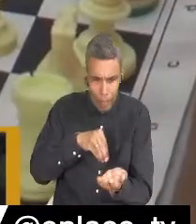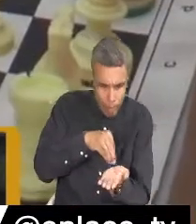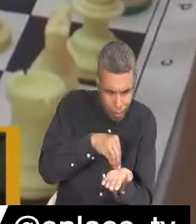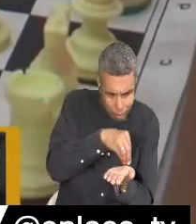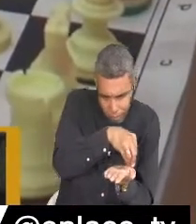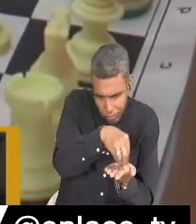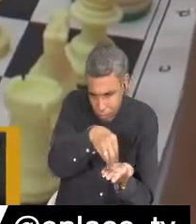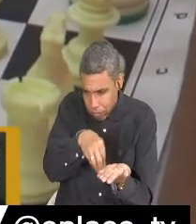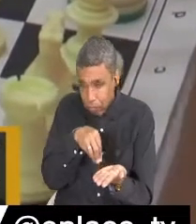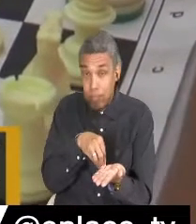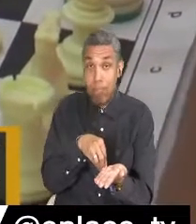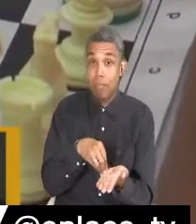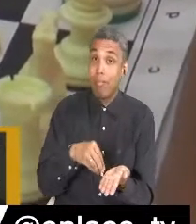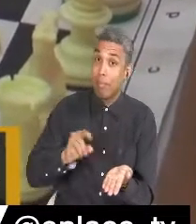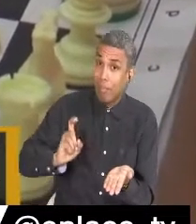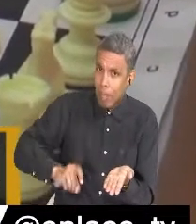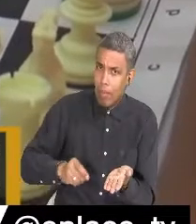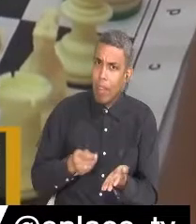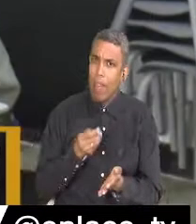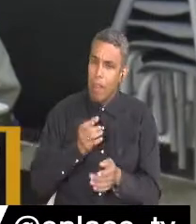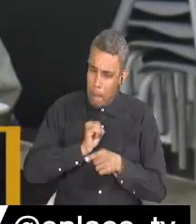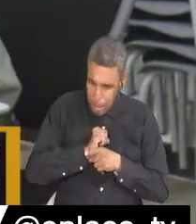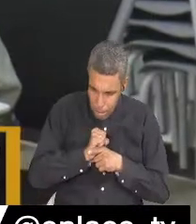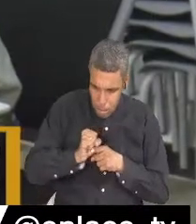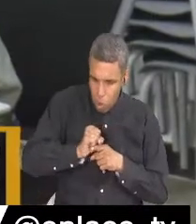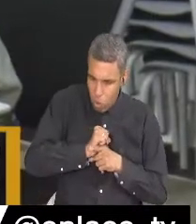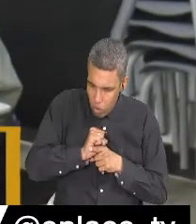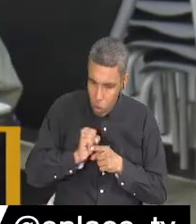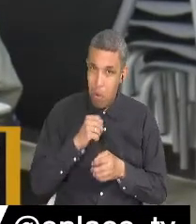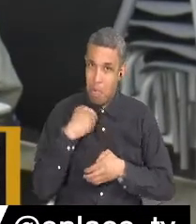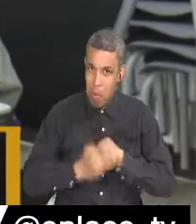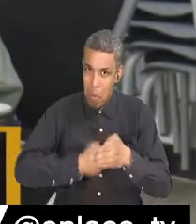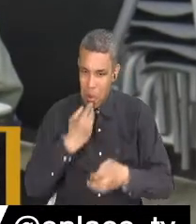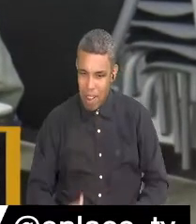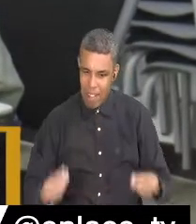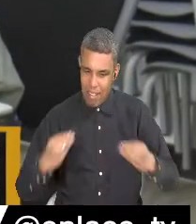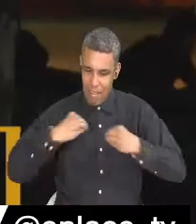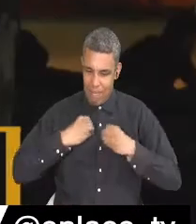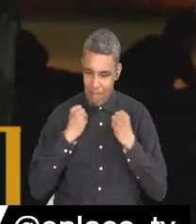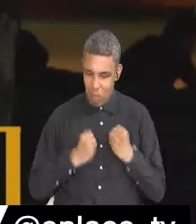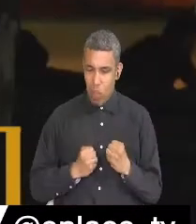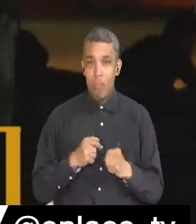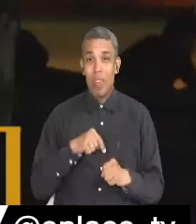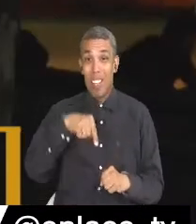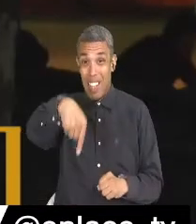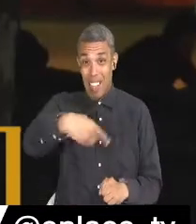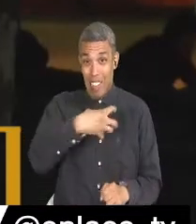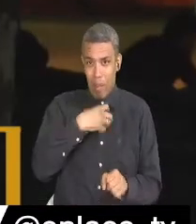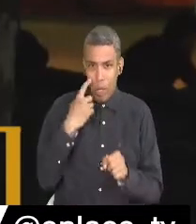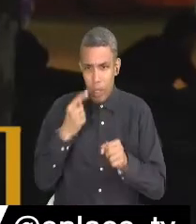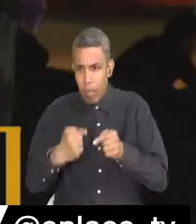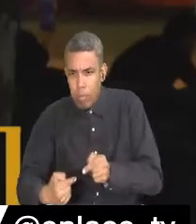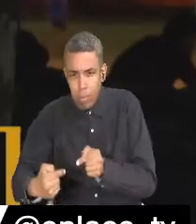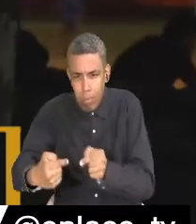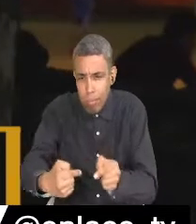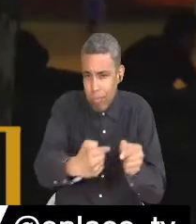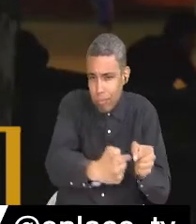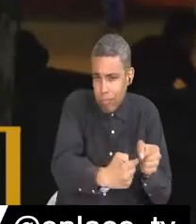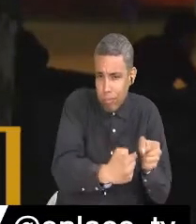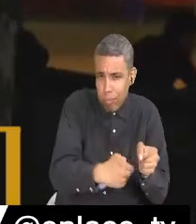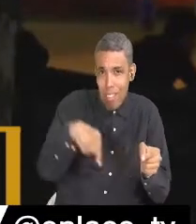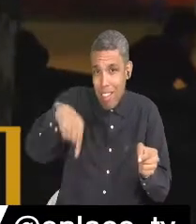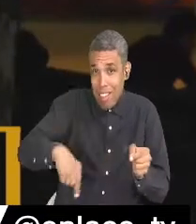diferentes torneos que jugamos, porque esos torneos le dan mucho, demasiado de nivel a los niños de acá, y aparte de eso nos da fogueo, nos da